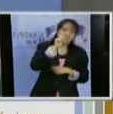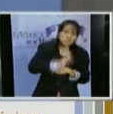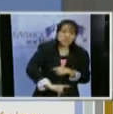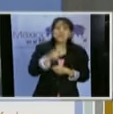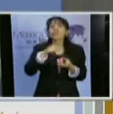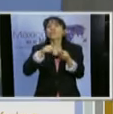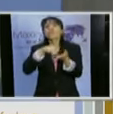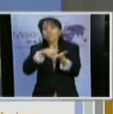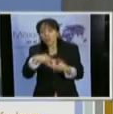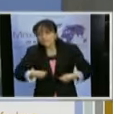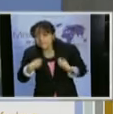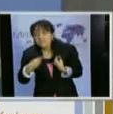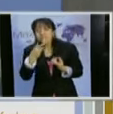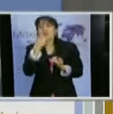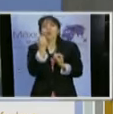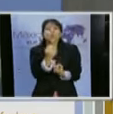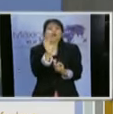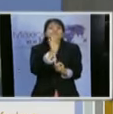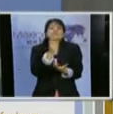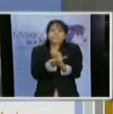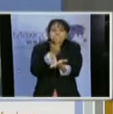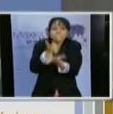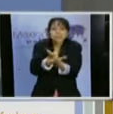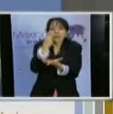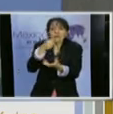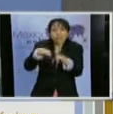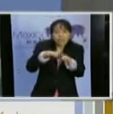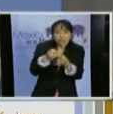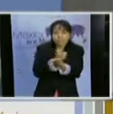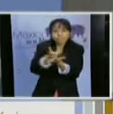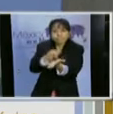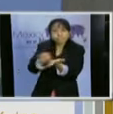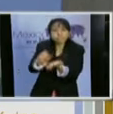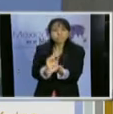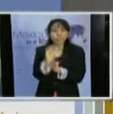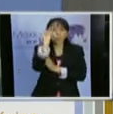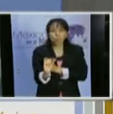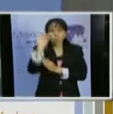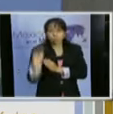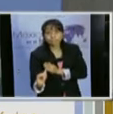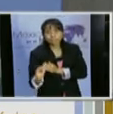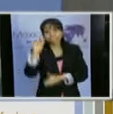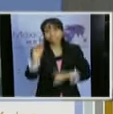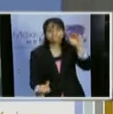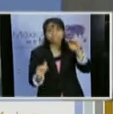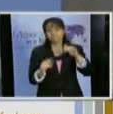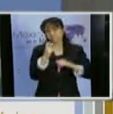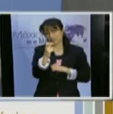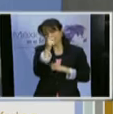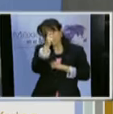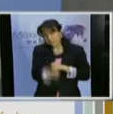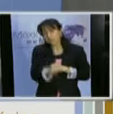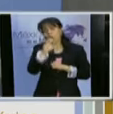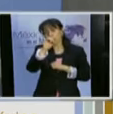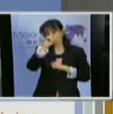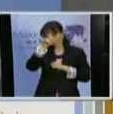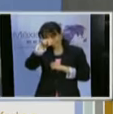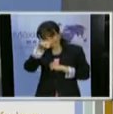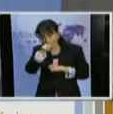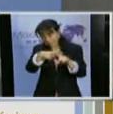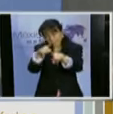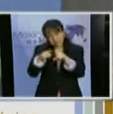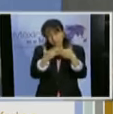geográfico o ingresos. En México, los promedios globales demuestran un avance significativo en el cumplimiento de los ODMs.